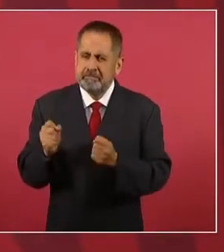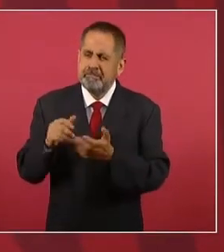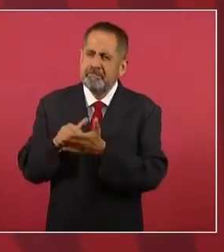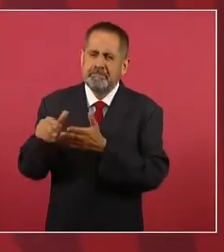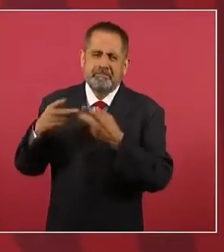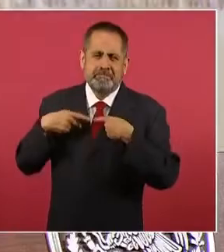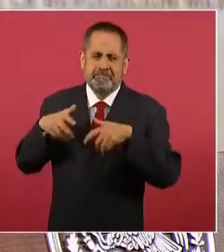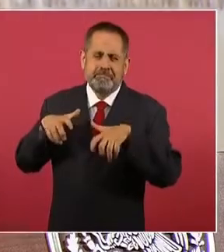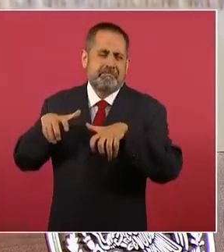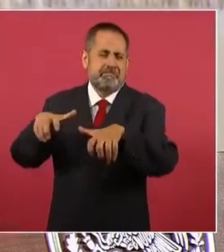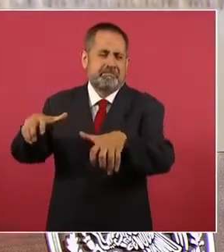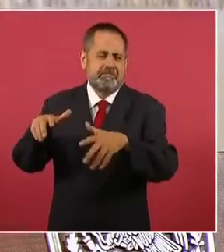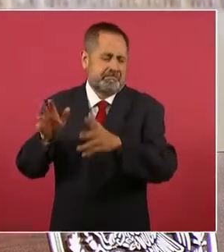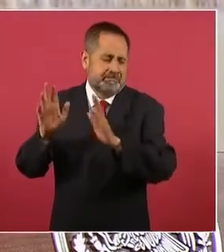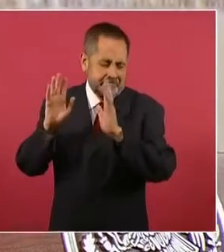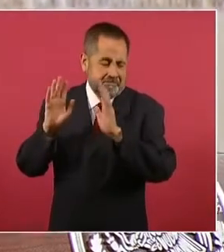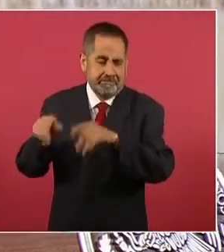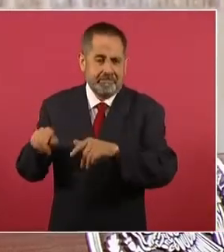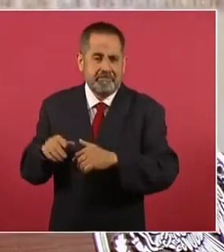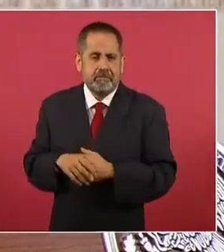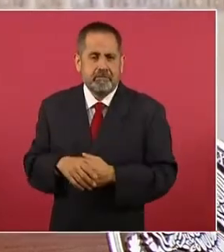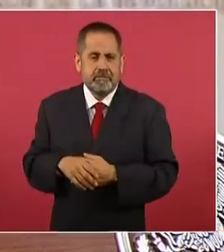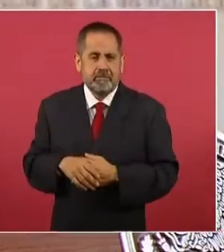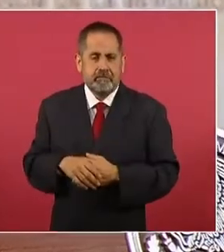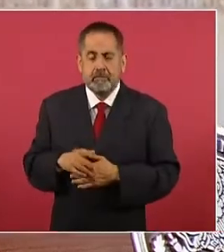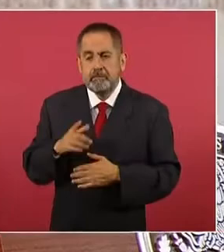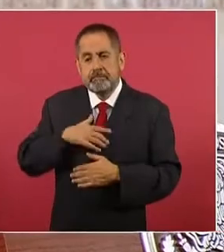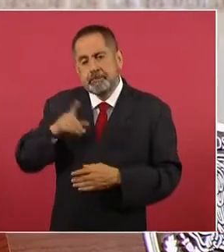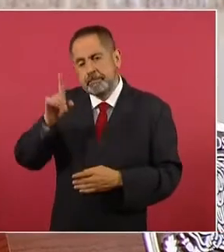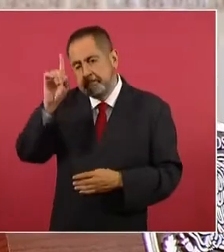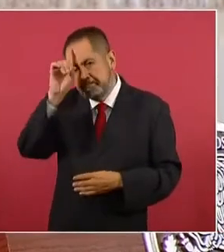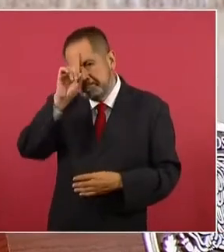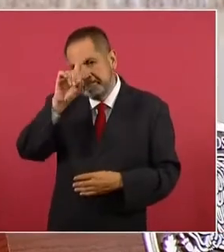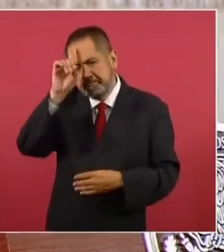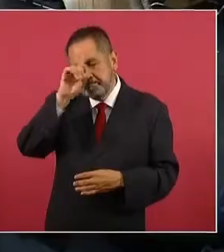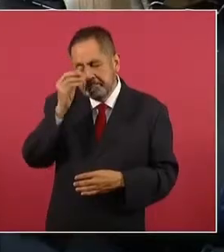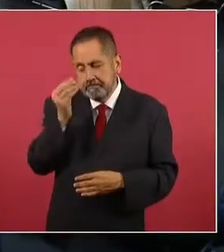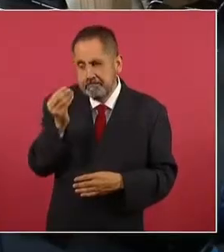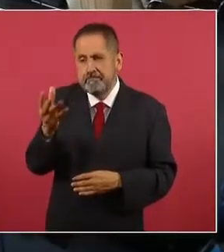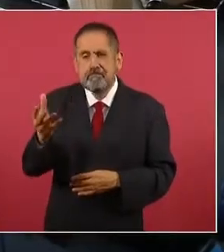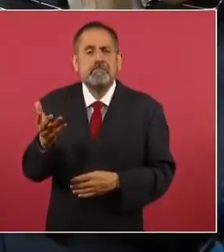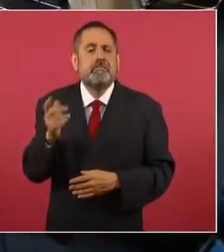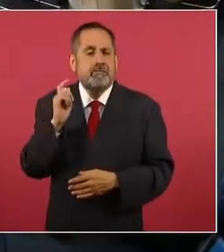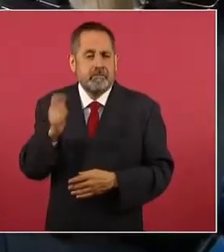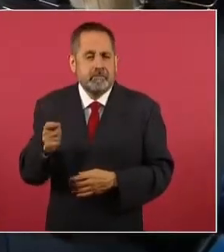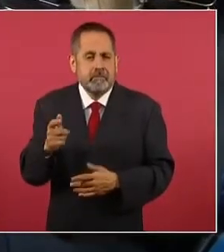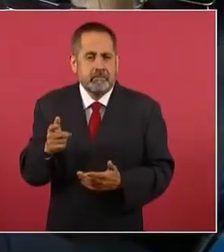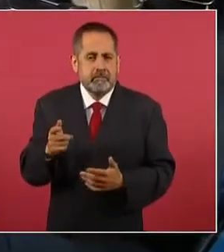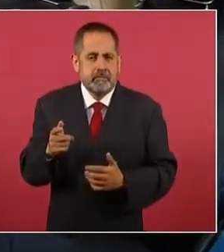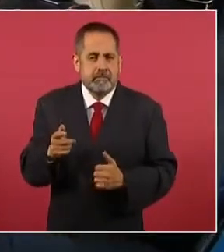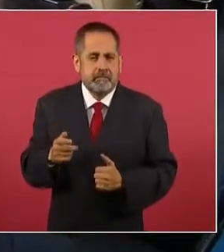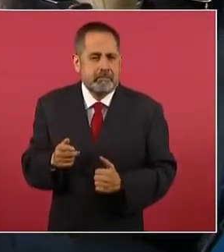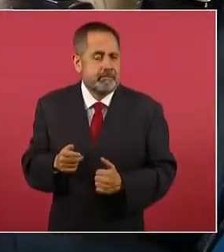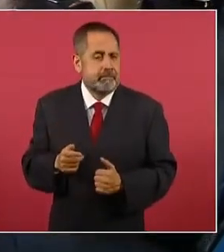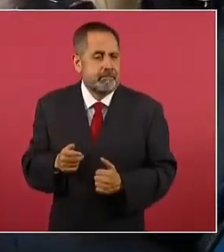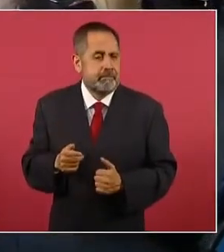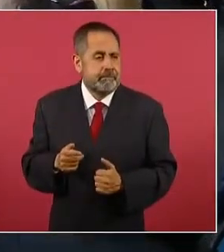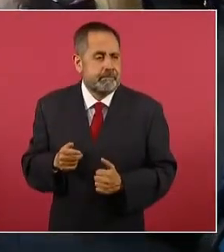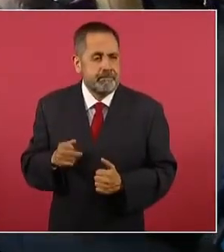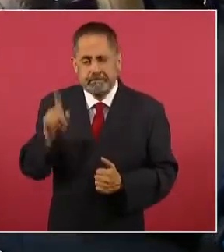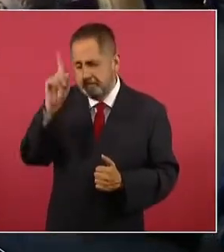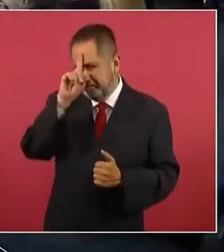miles, millones. Hay que aconsejarles que no tengan